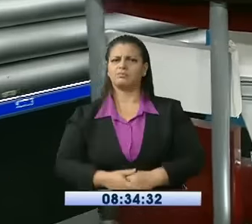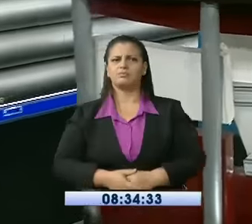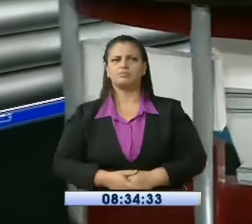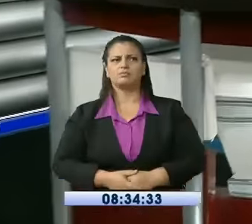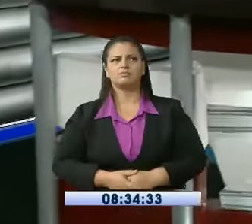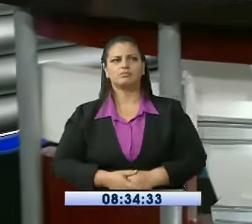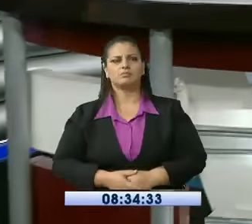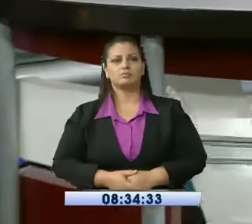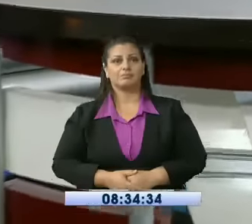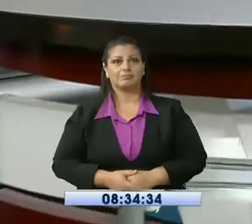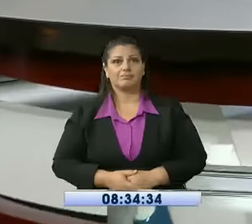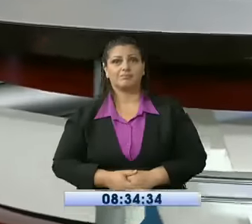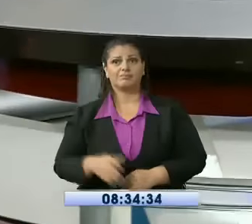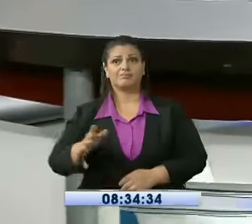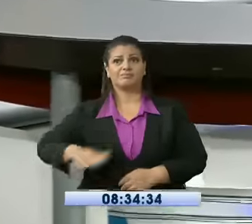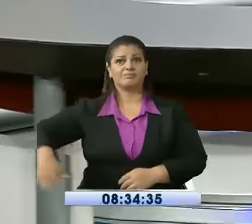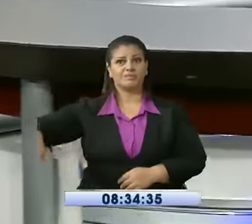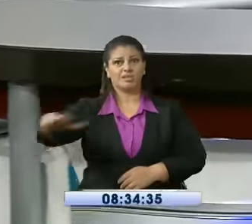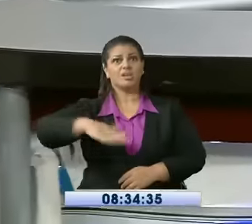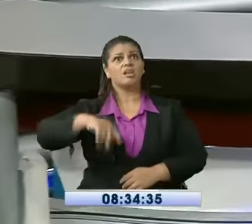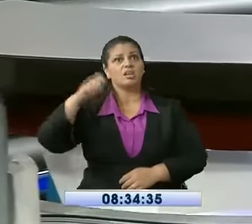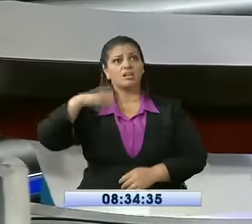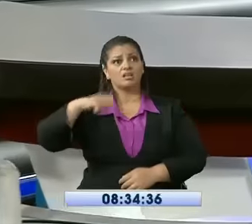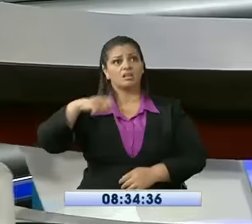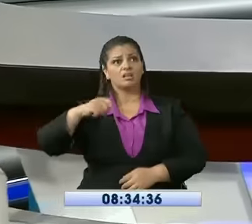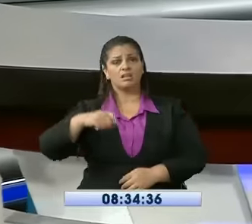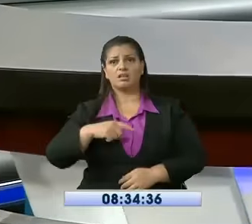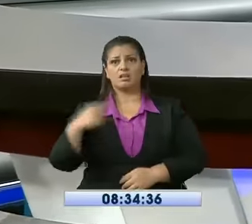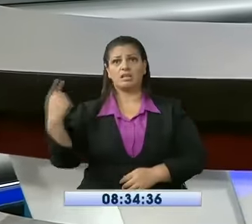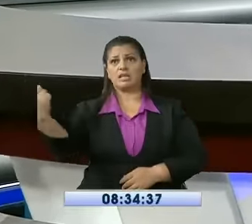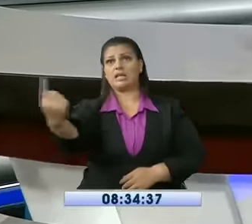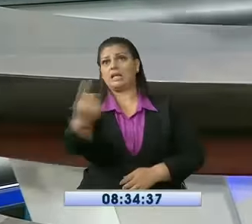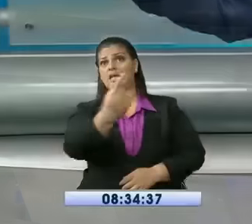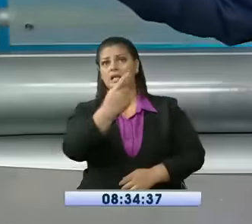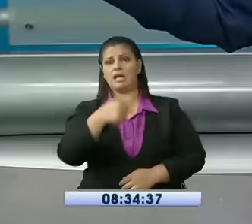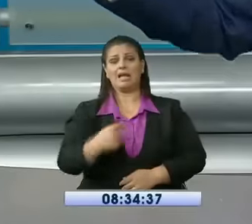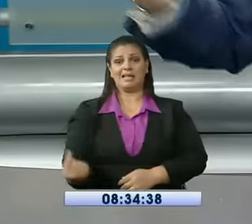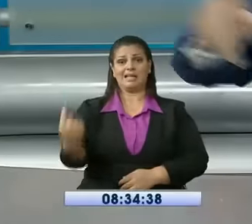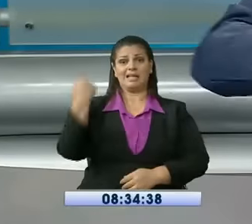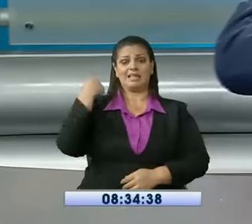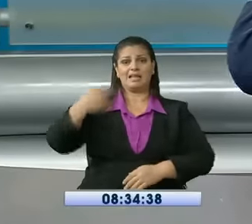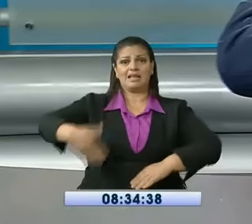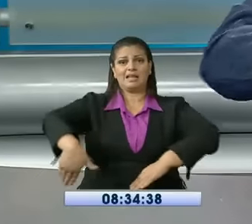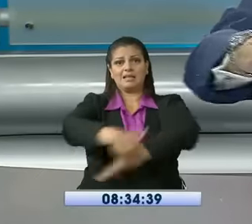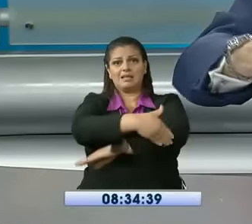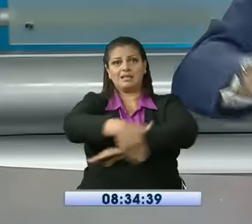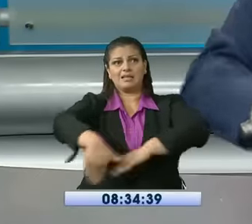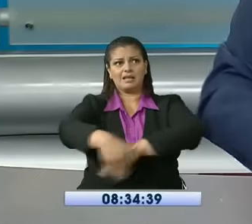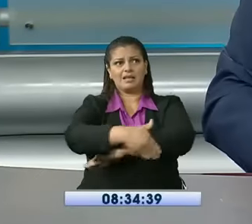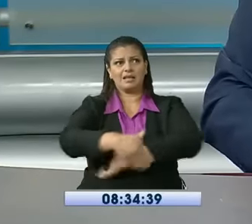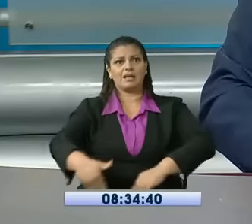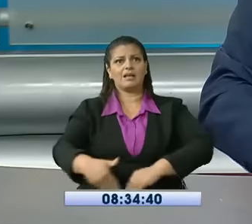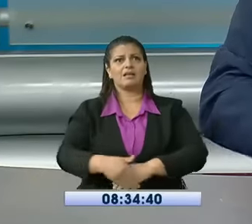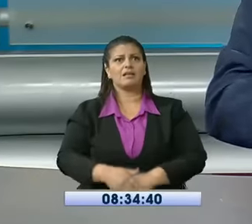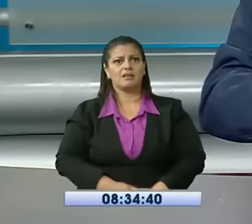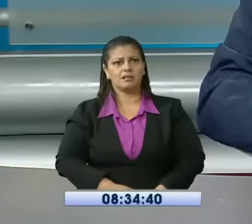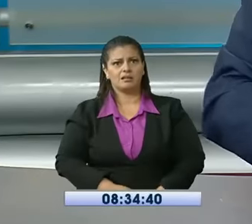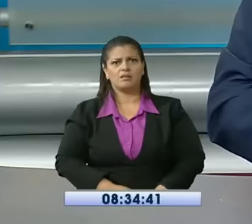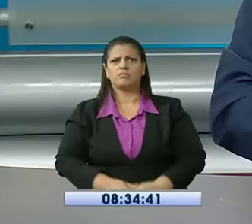Una boca de lobo, ¿no? Todo este sector de la Rosa Campuzano y todos los alrededores. Aquí atrás hay una calle que es de hormigón armado, una